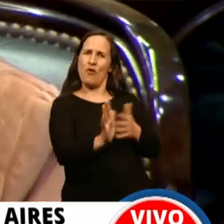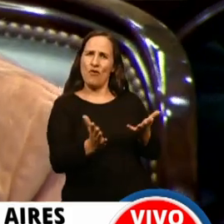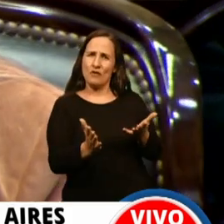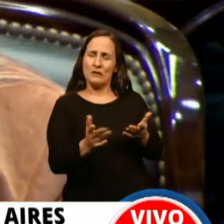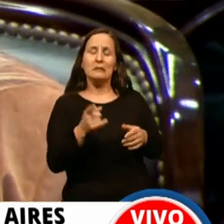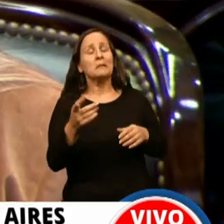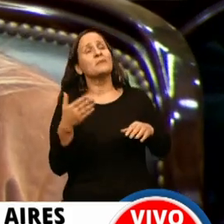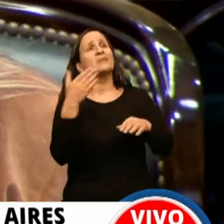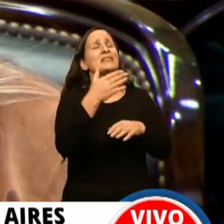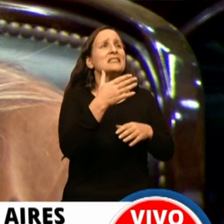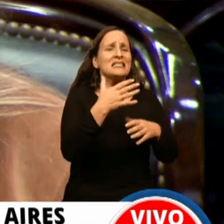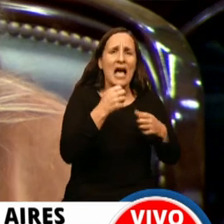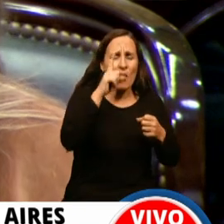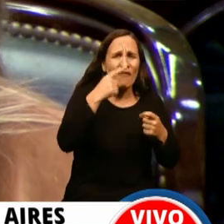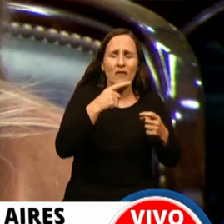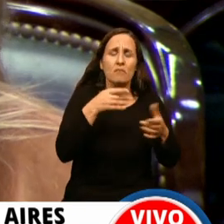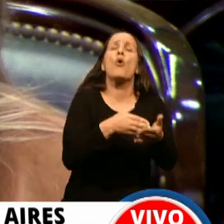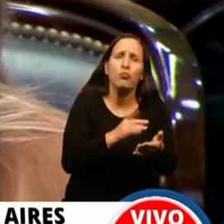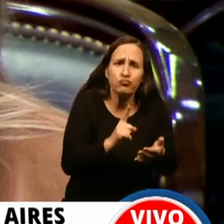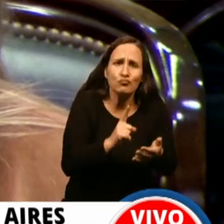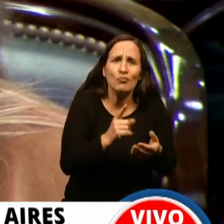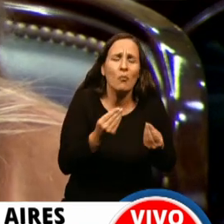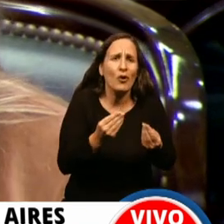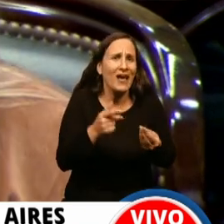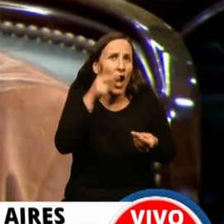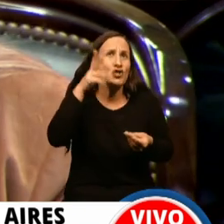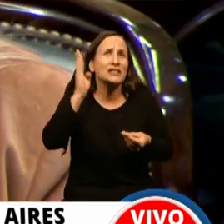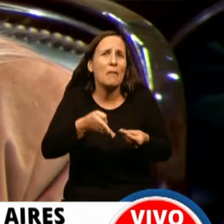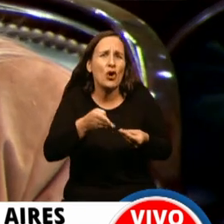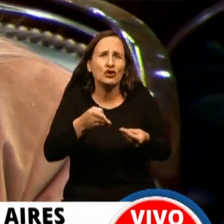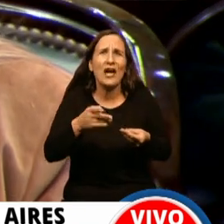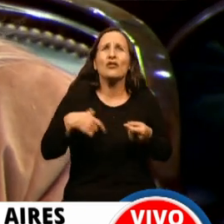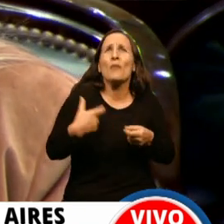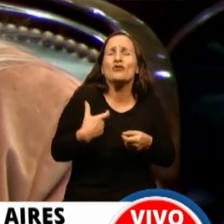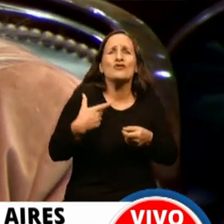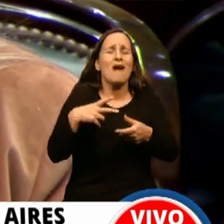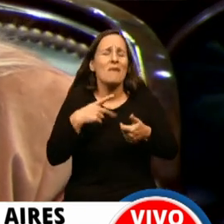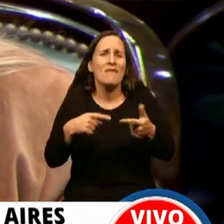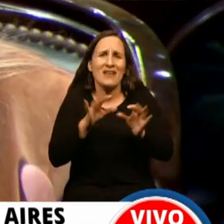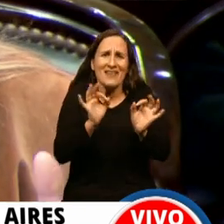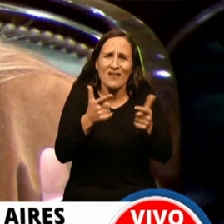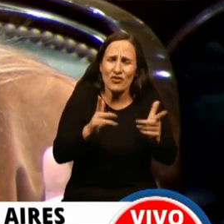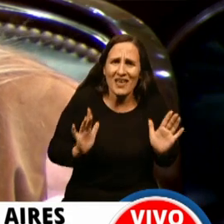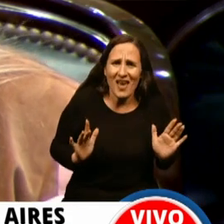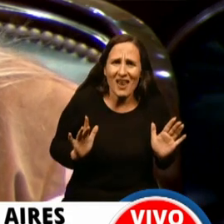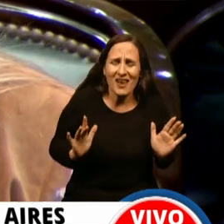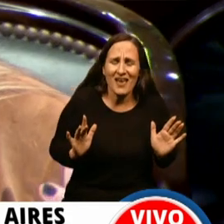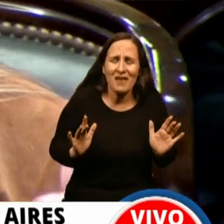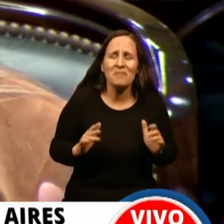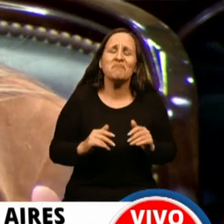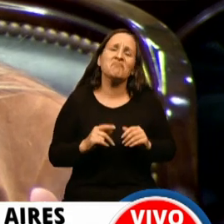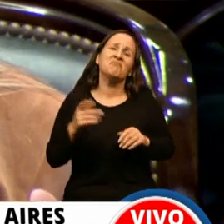salud porque el 80% no tiene cobertura médica cuando la escuela